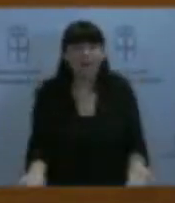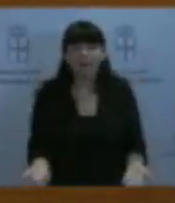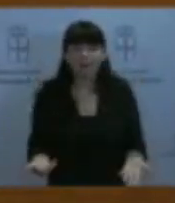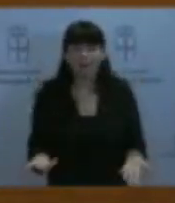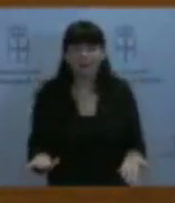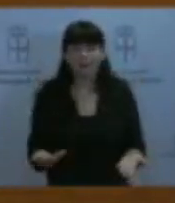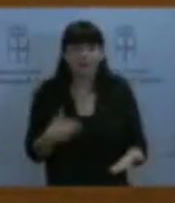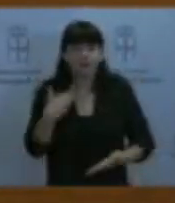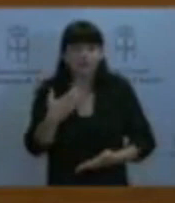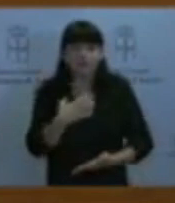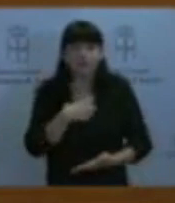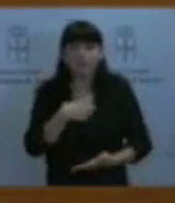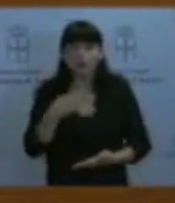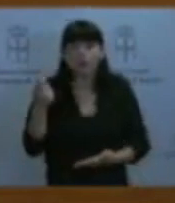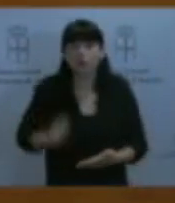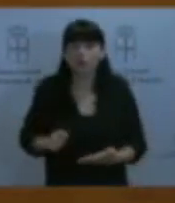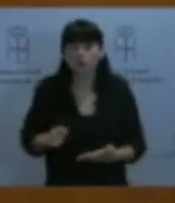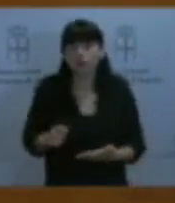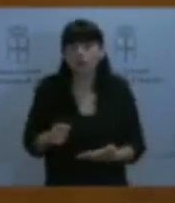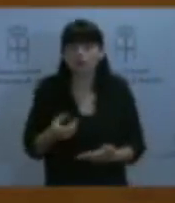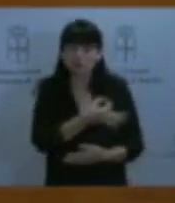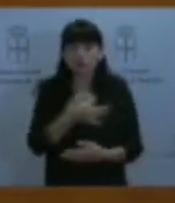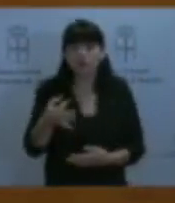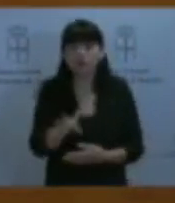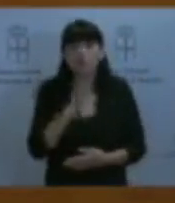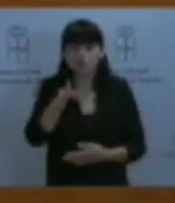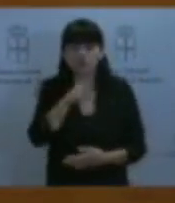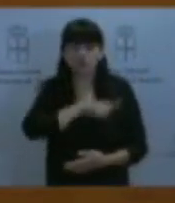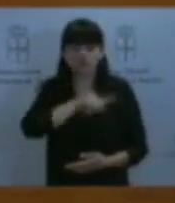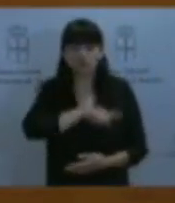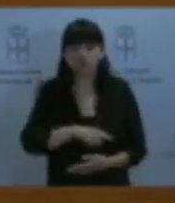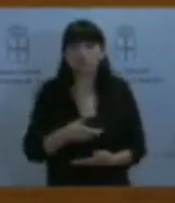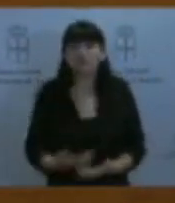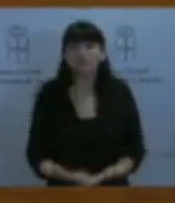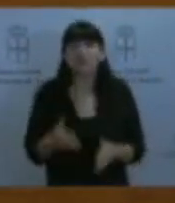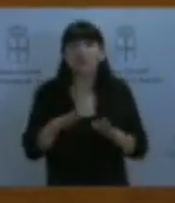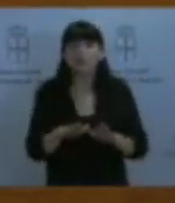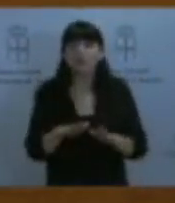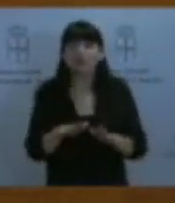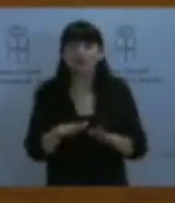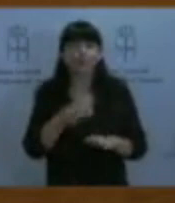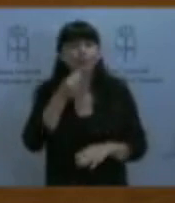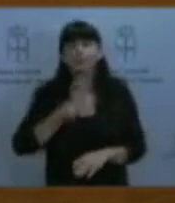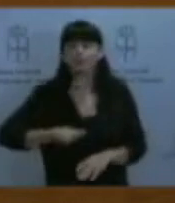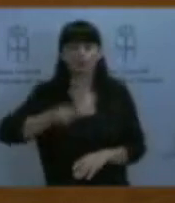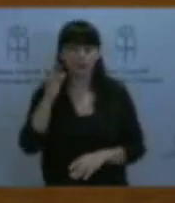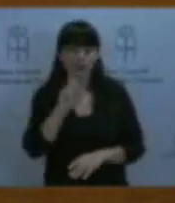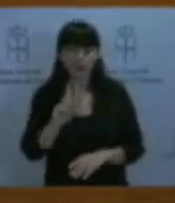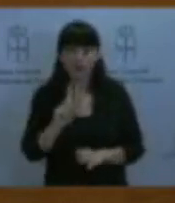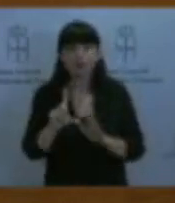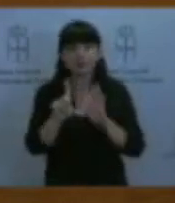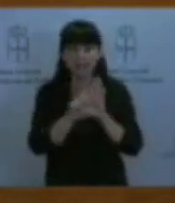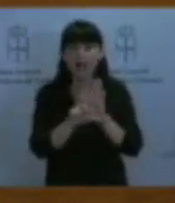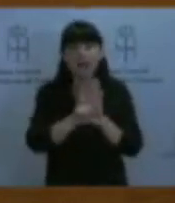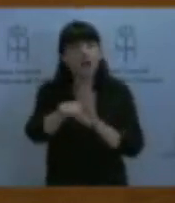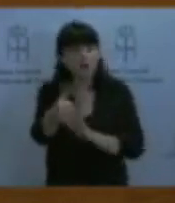una praxis correcta y ética. Pero no es condición suficiente. Aprobada esta ley, en